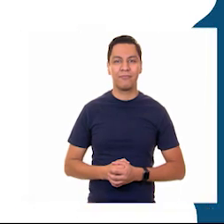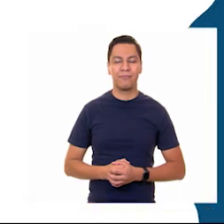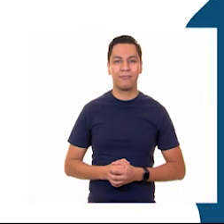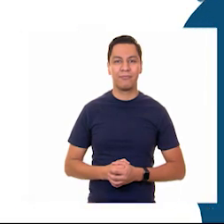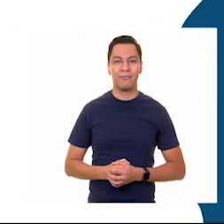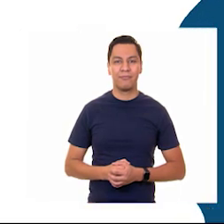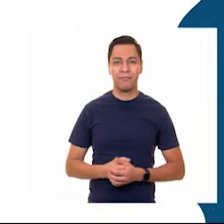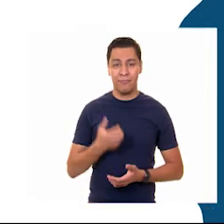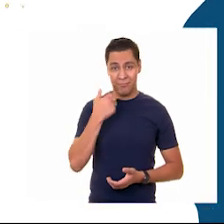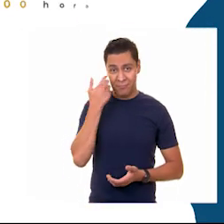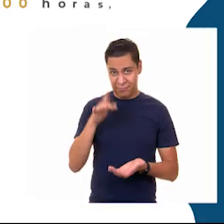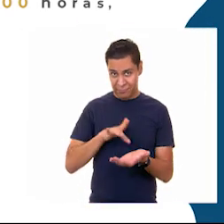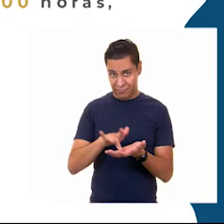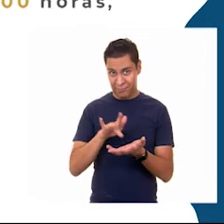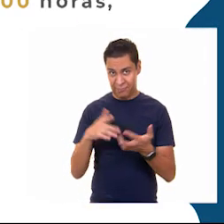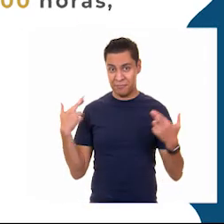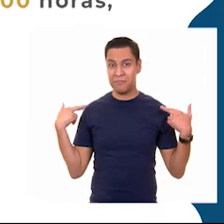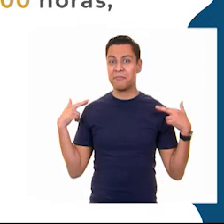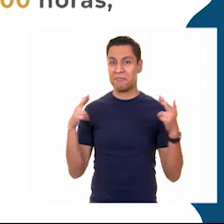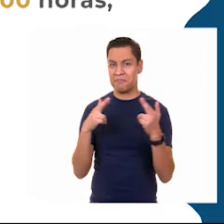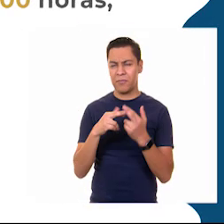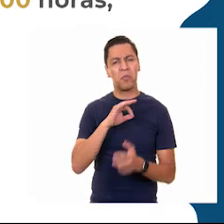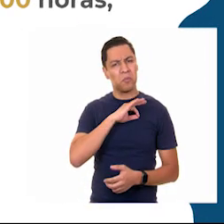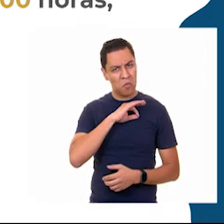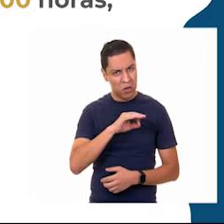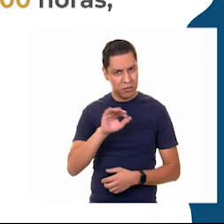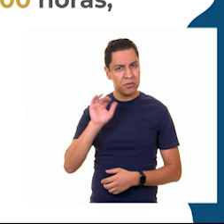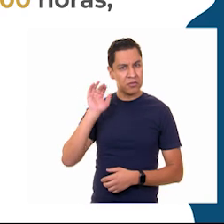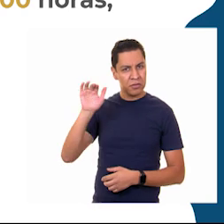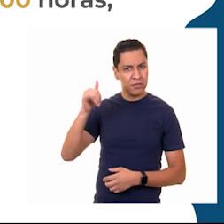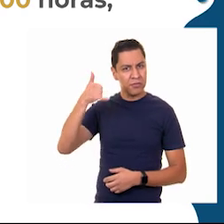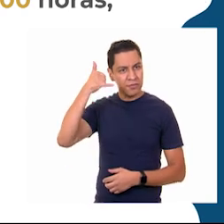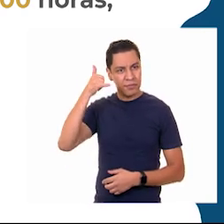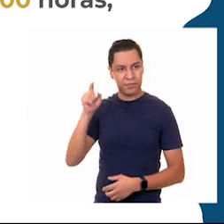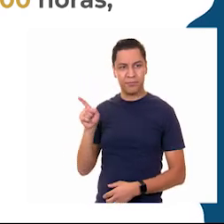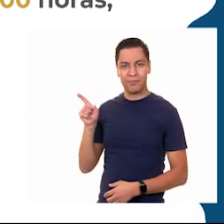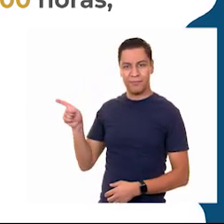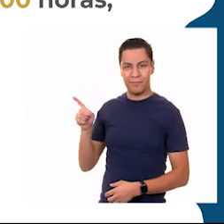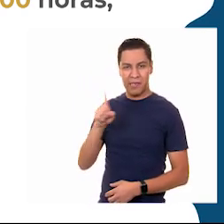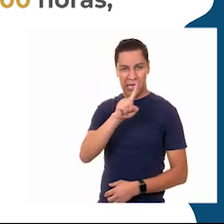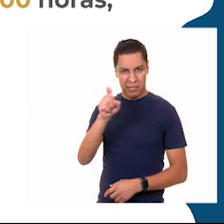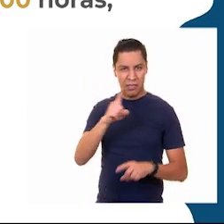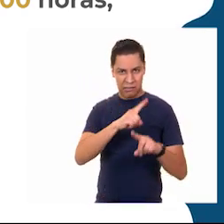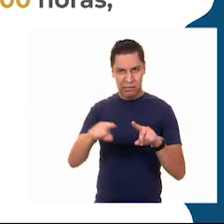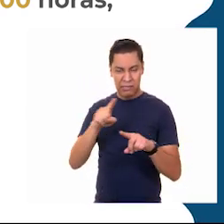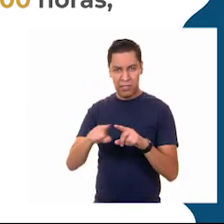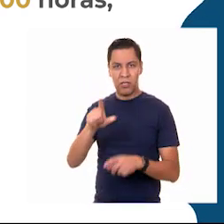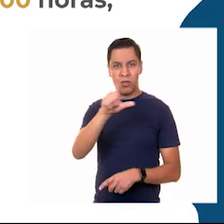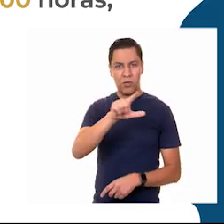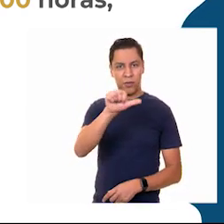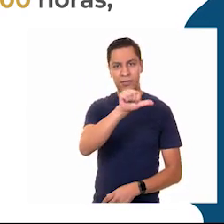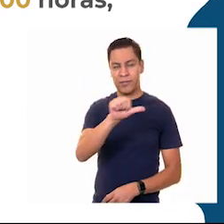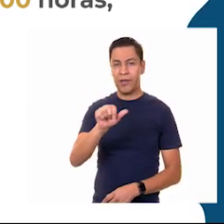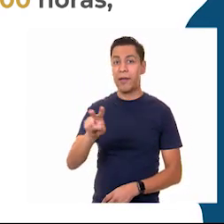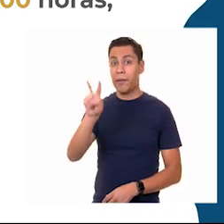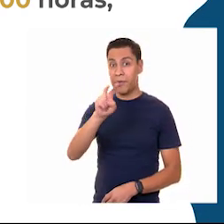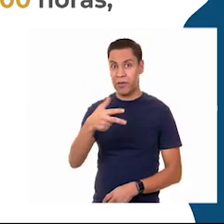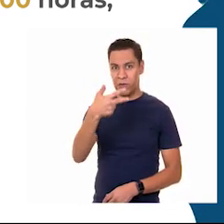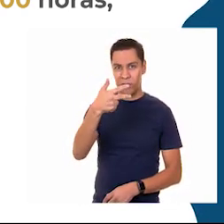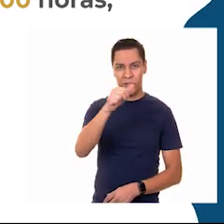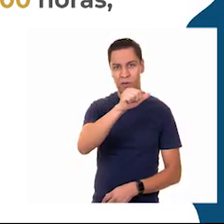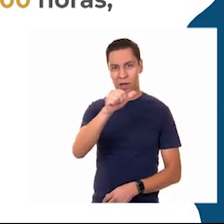Para apoyo pedagógico, hay maestras y maestros de lunes a viernes de 8 a 20 horas en el teléfono